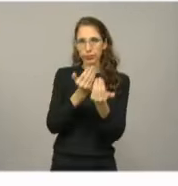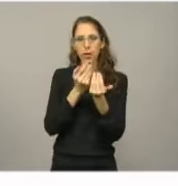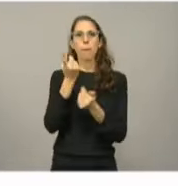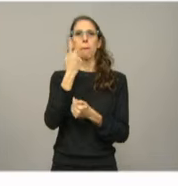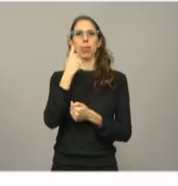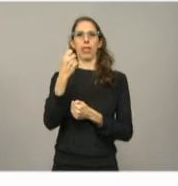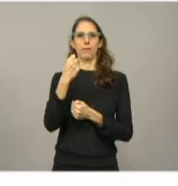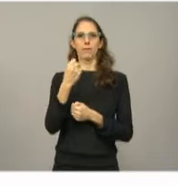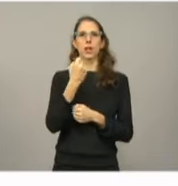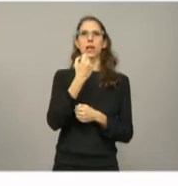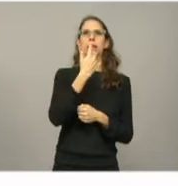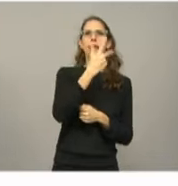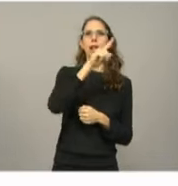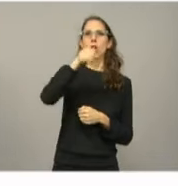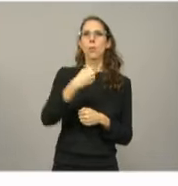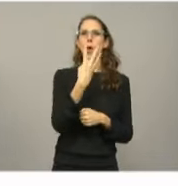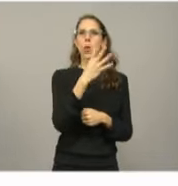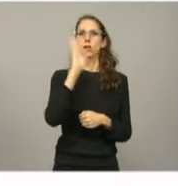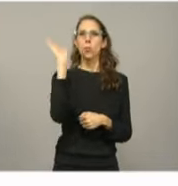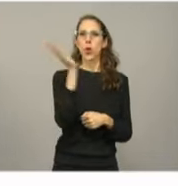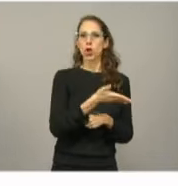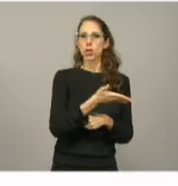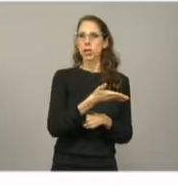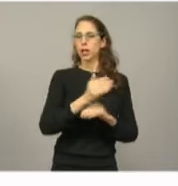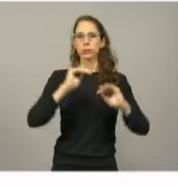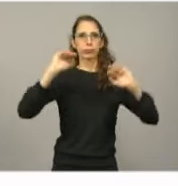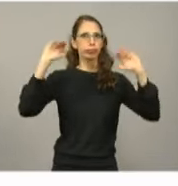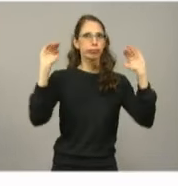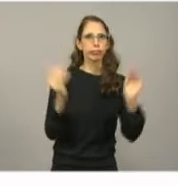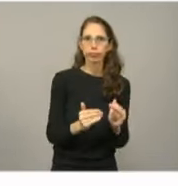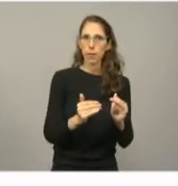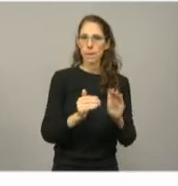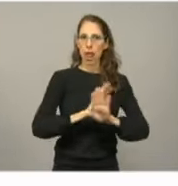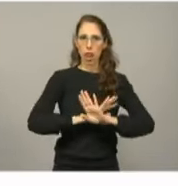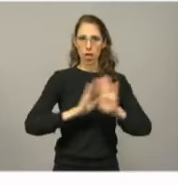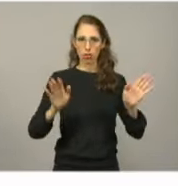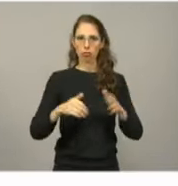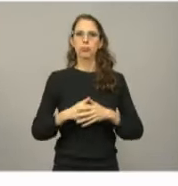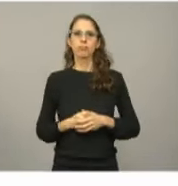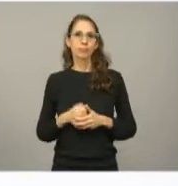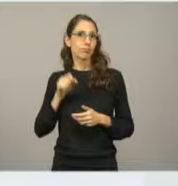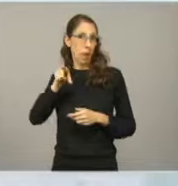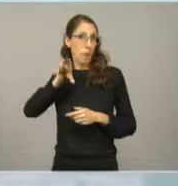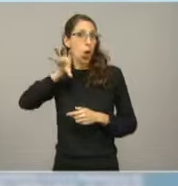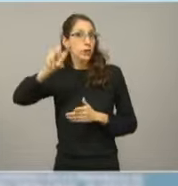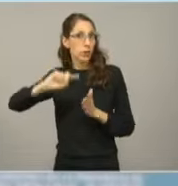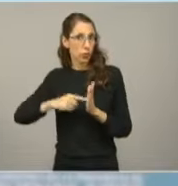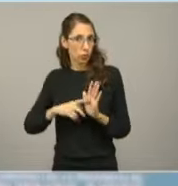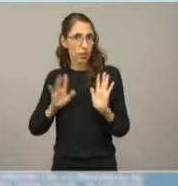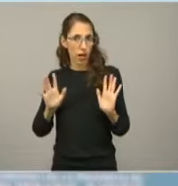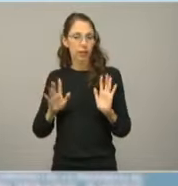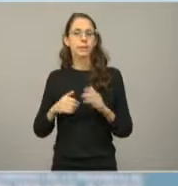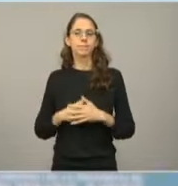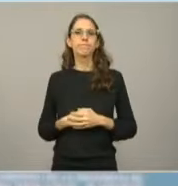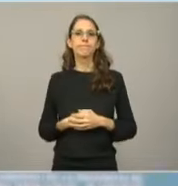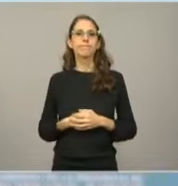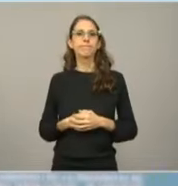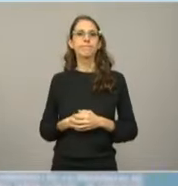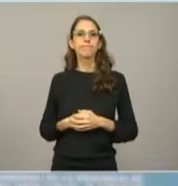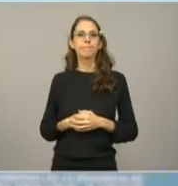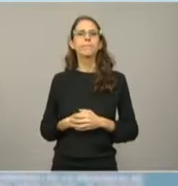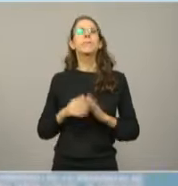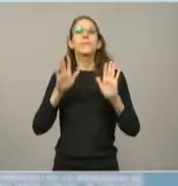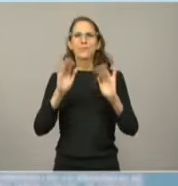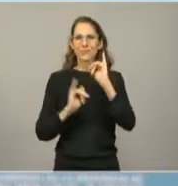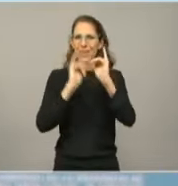del orden del 3,4 por cuando uno la la mira a nivel a nivel agregado en la provincia de Buenos Aires en donde la ca